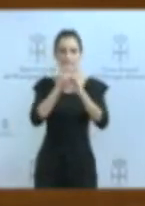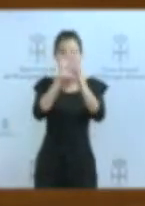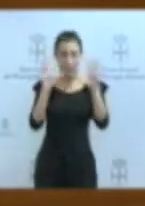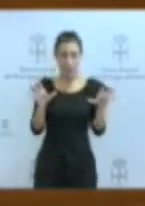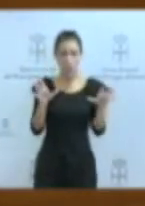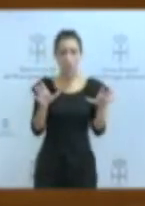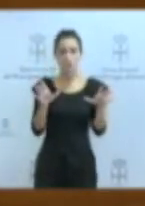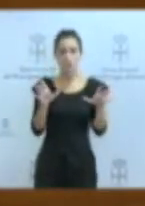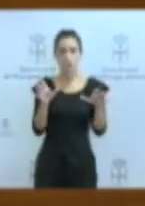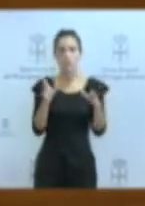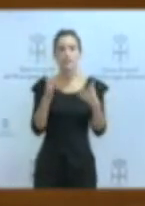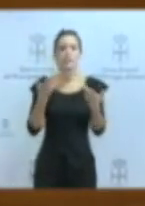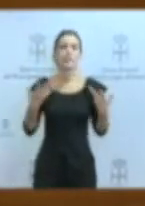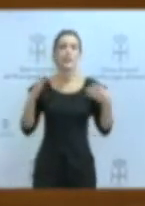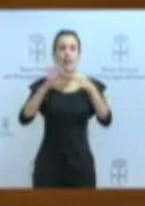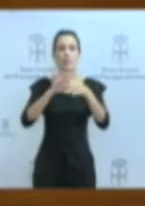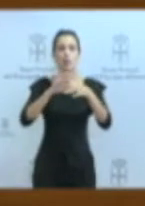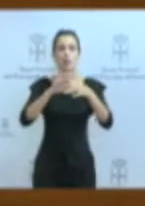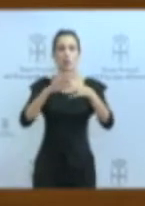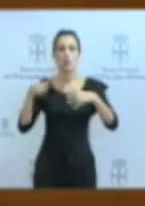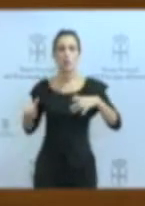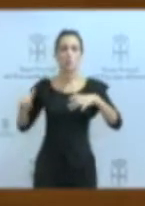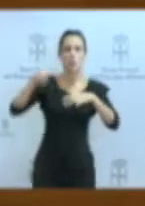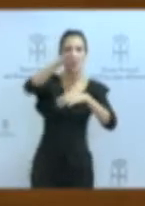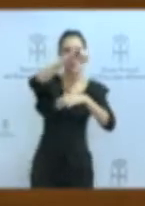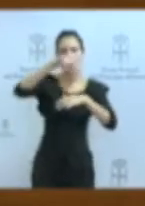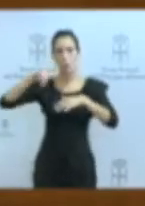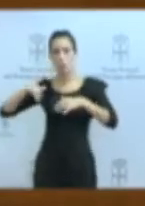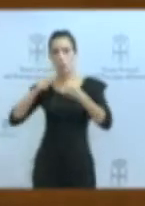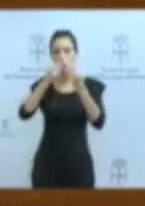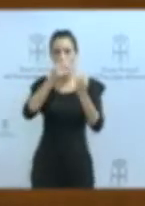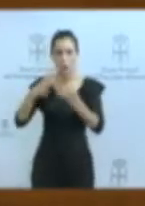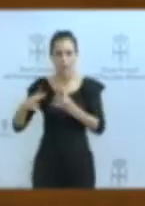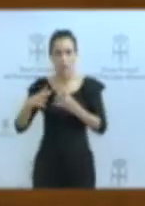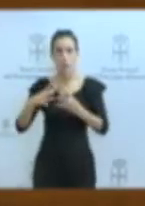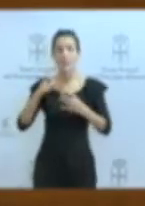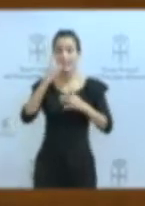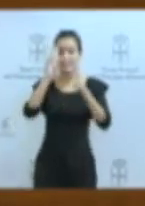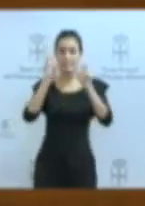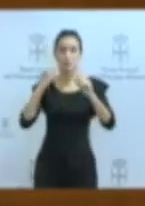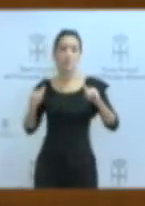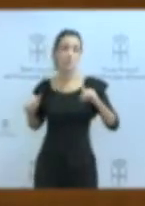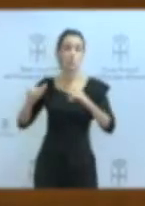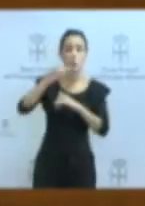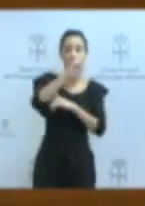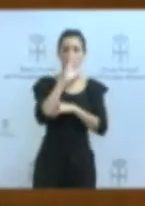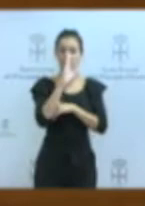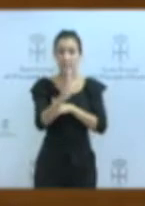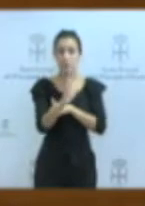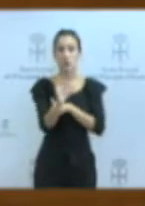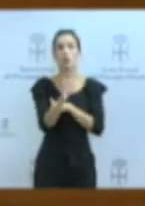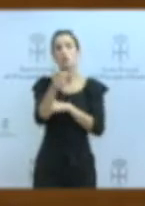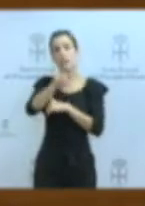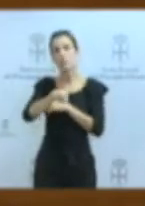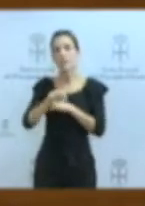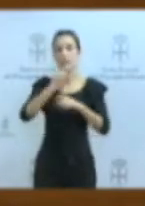ahora tenemos constatados en cuanto a conexión directa, sino en función de esos rankings, de esos listados que se disponen en